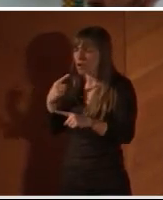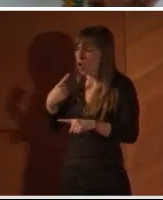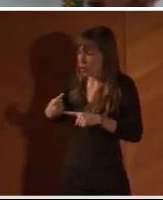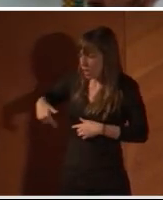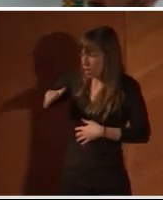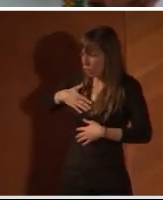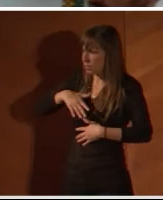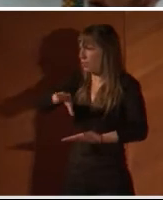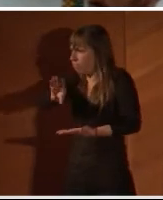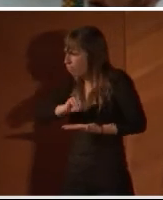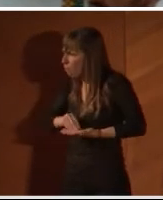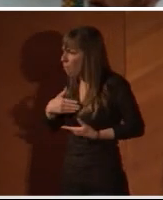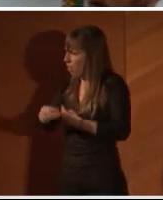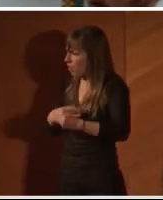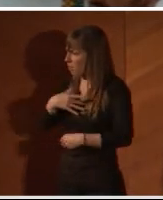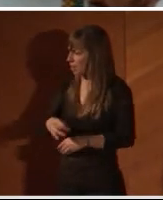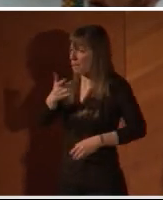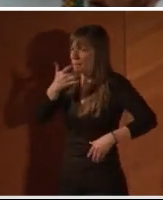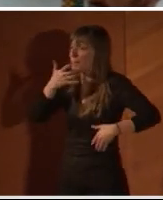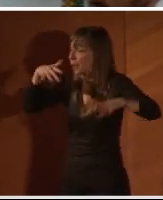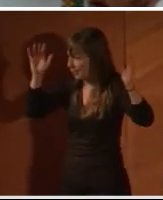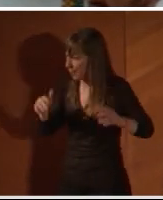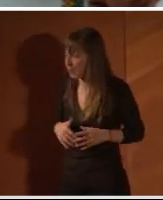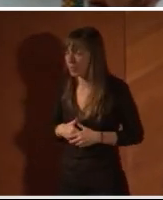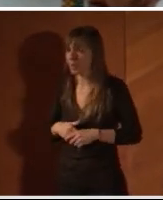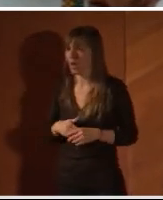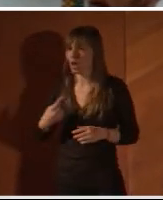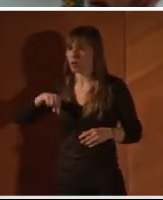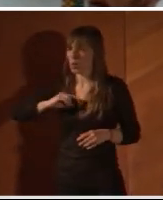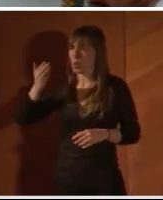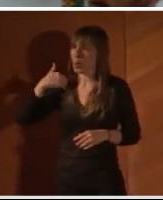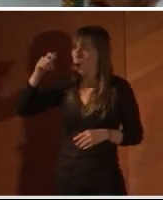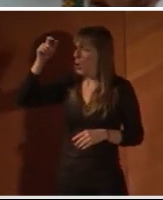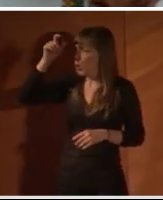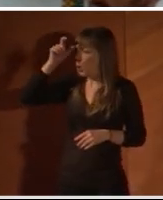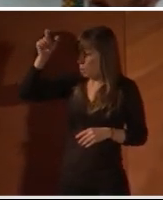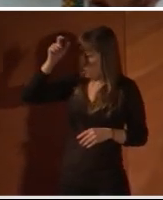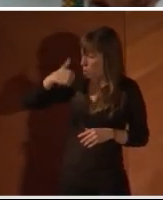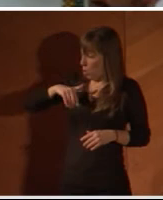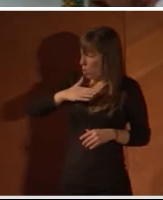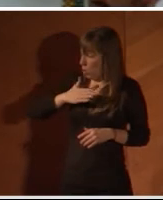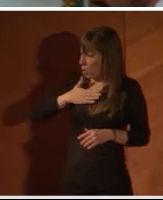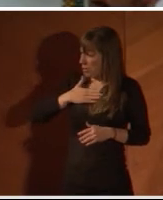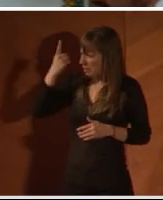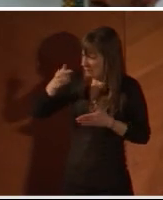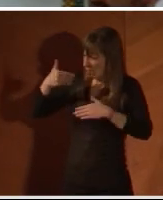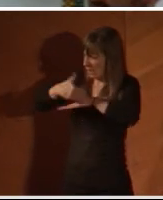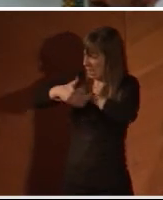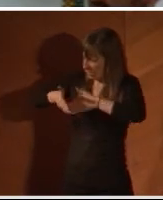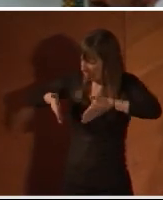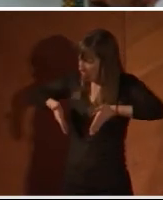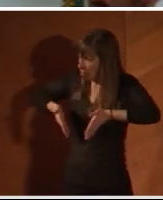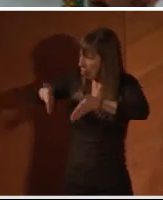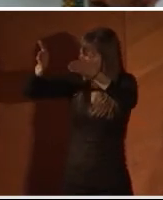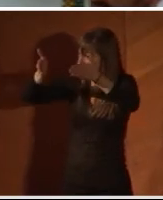estábamos llevando a cabo en el municipio. Por ejemplo, nosotros fuimos somos un pueblo en el que las calles llevan el